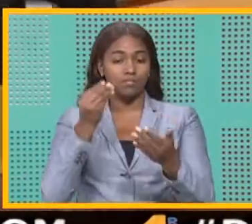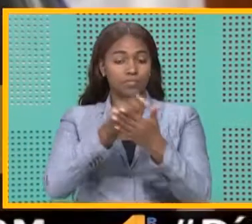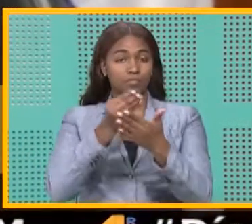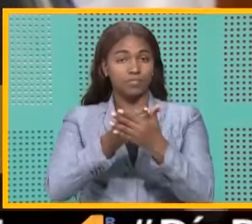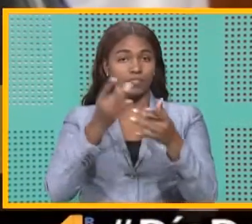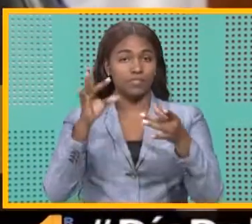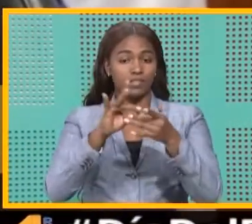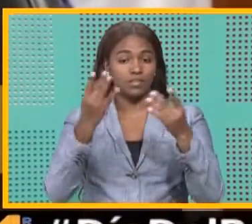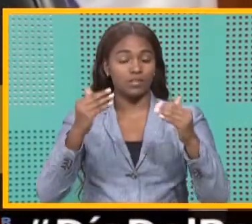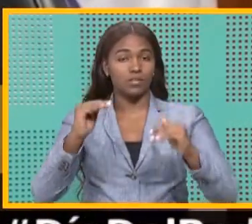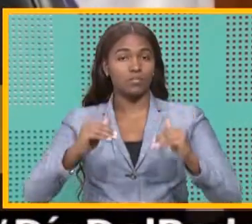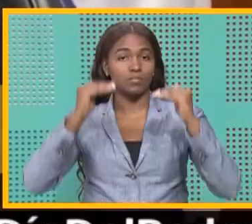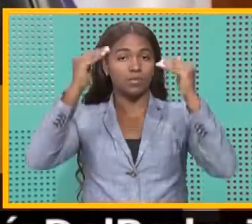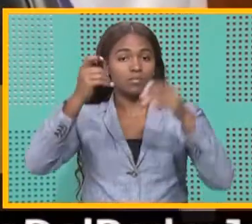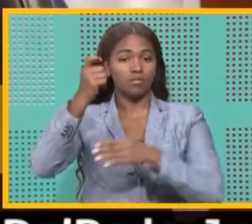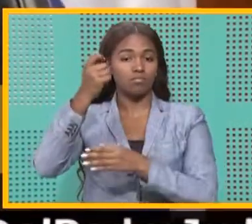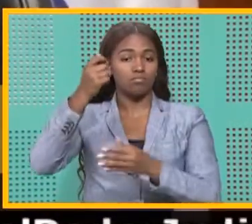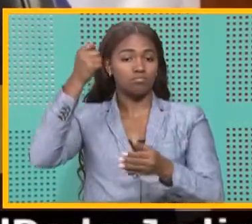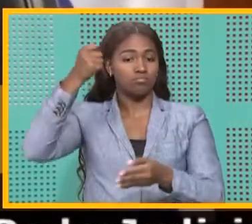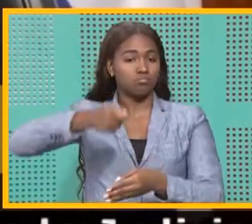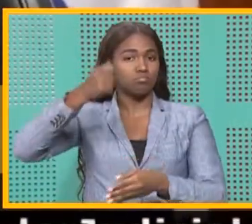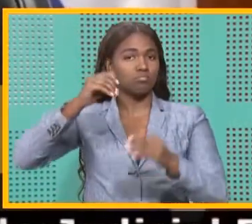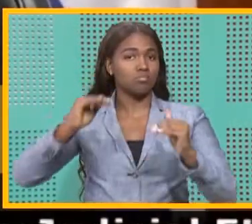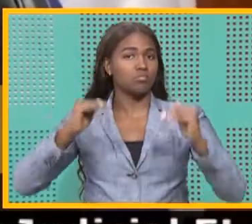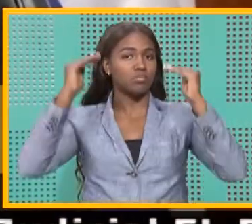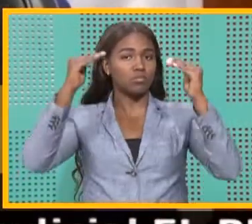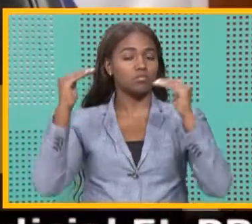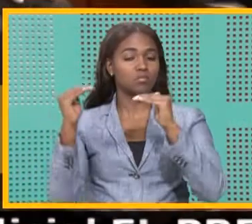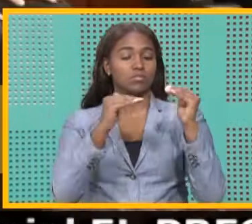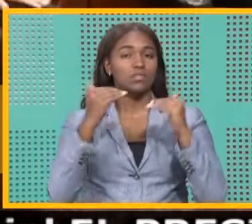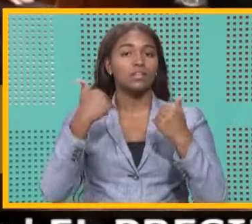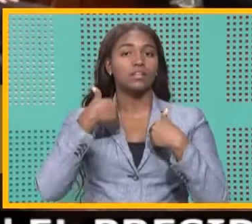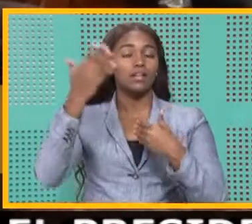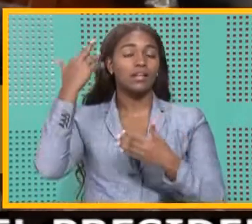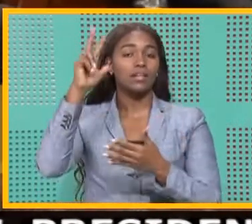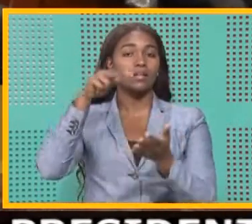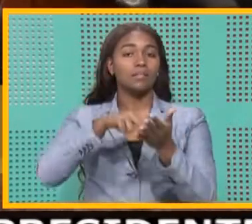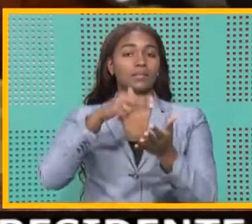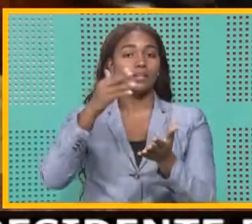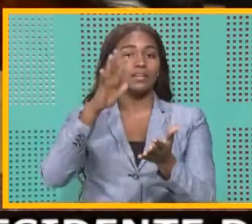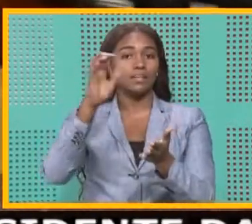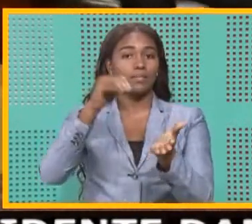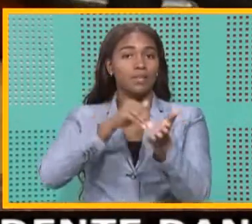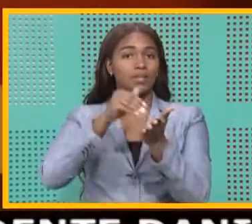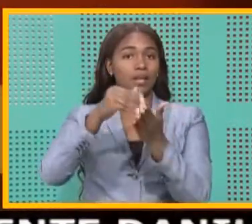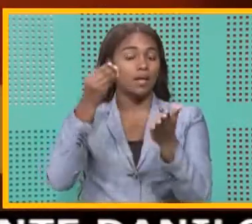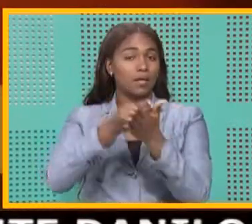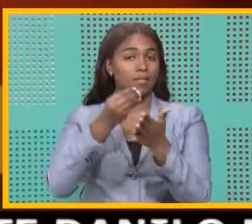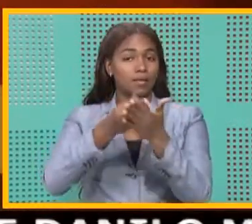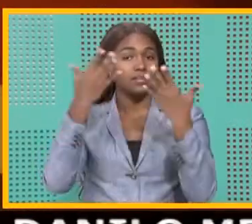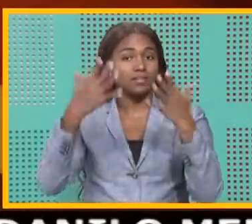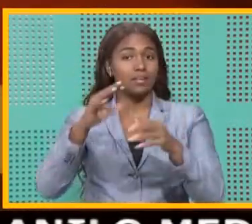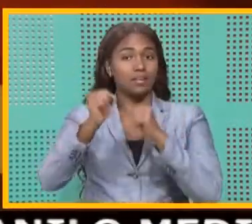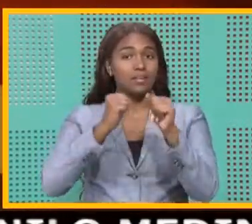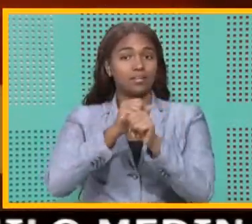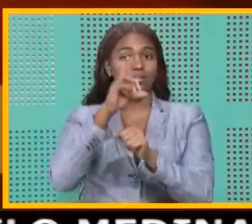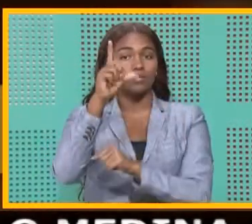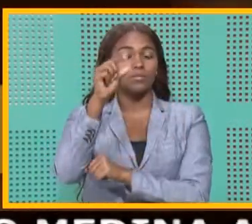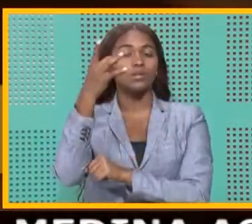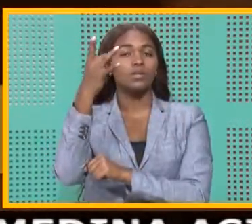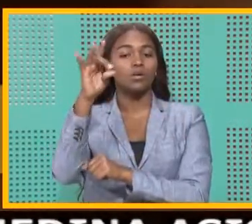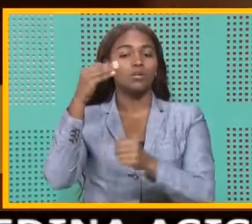Suprema Corte de Justicia era de 3.500 millones de pesos y ya en el 2018 había alcanzado casi